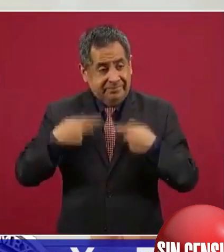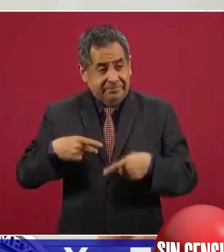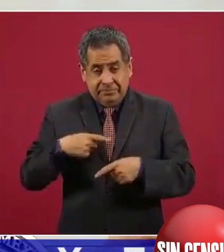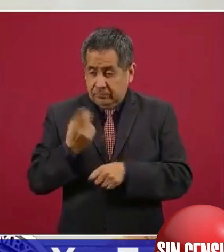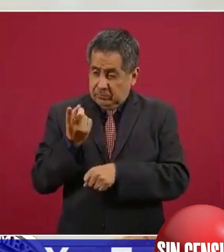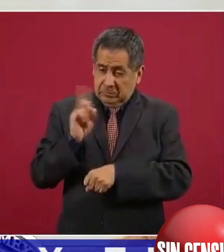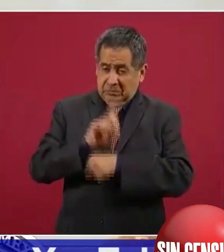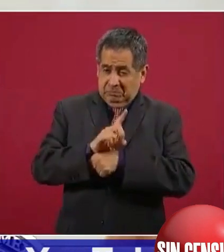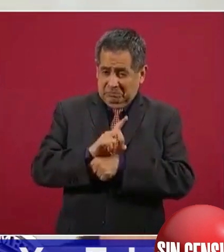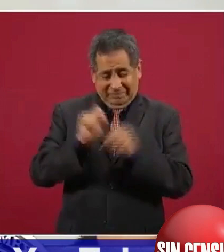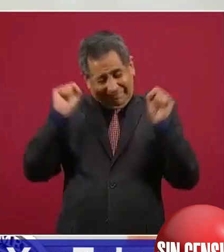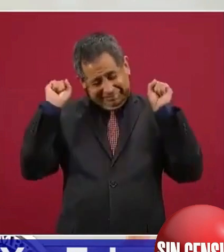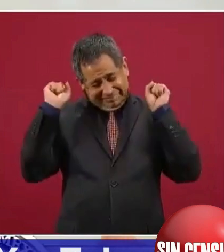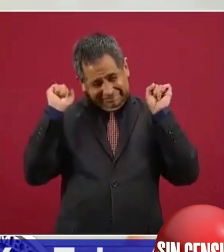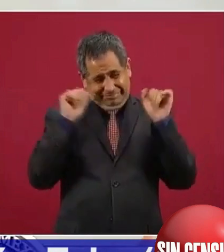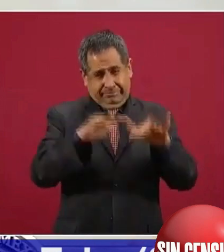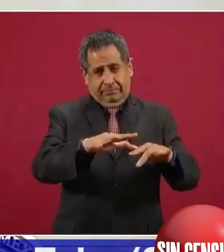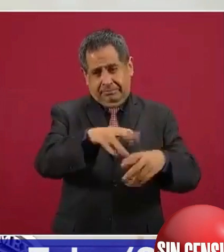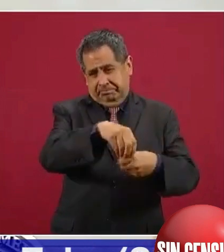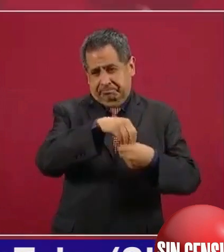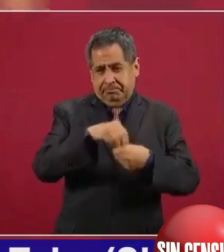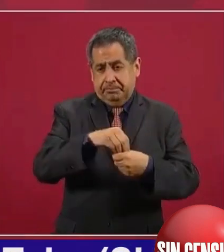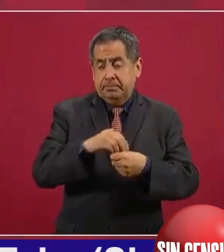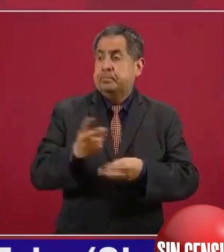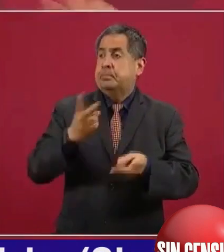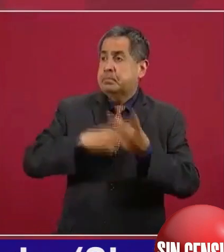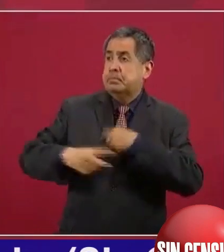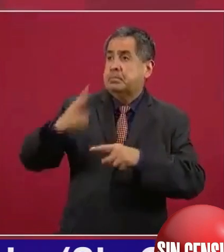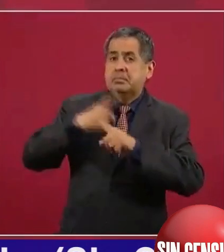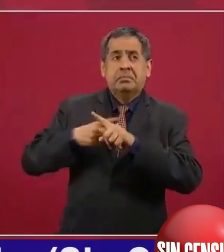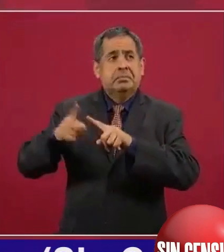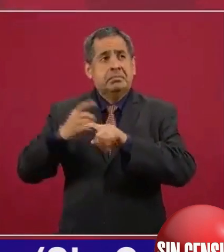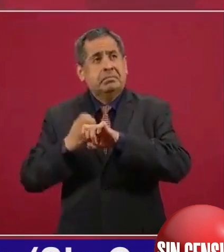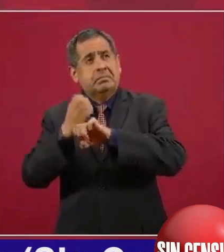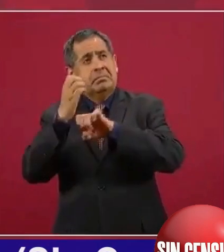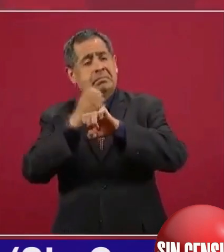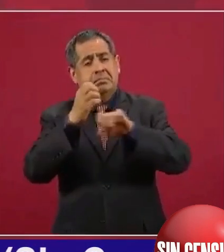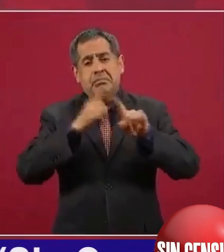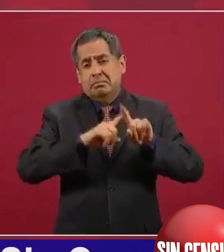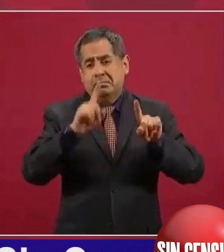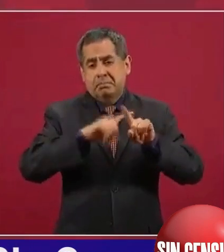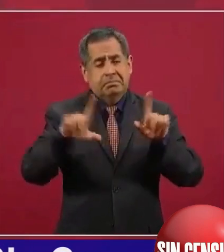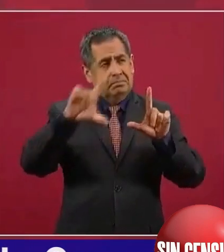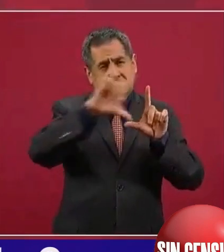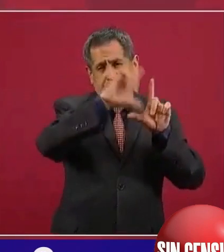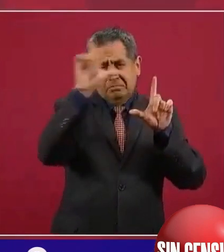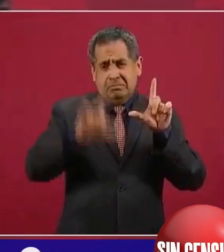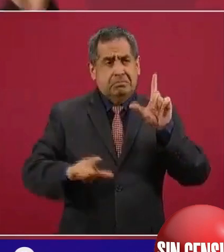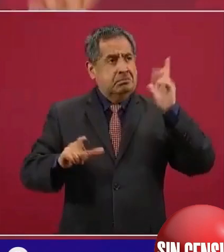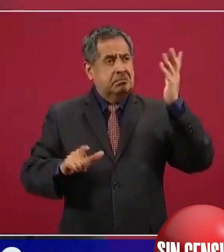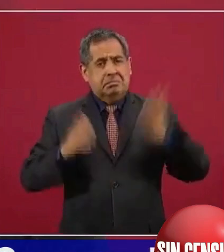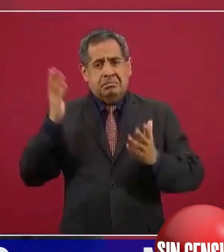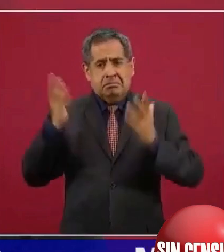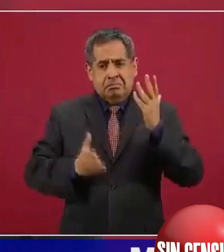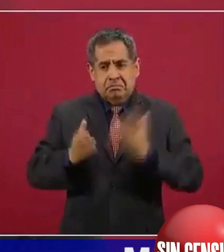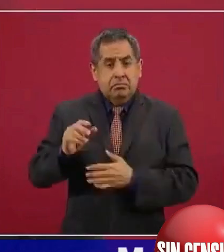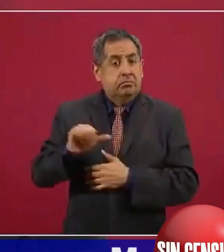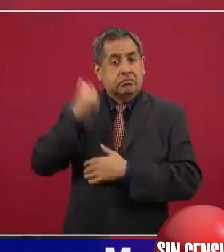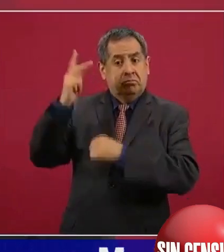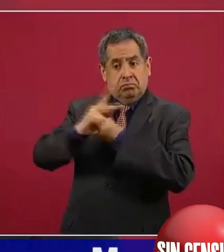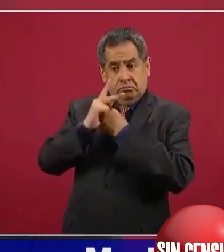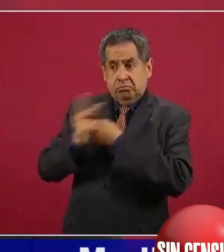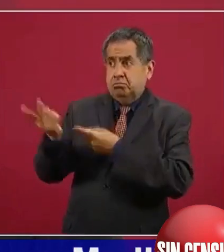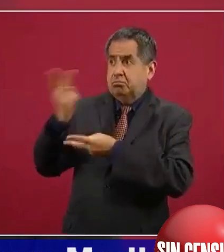mismo tiempo, que estas personas vienen de prácticamente todos los rincones de la República, incluso de fuera del